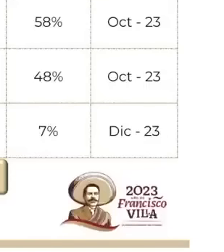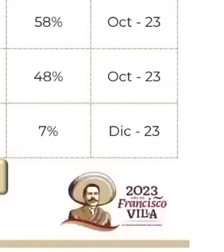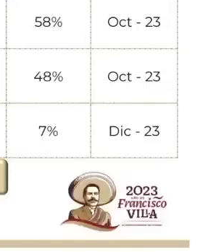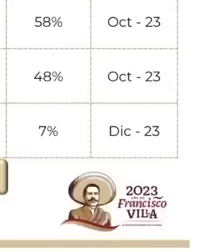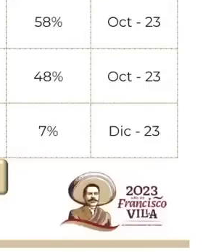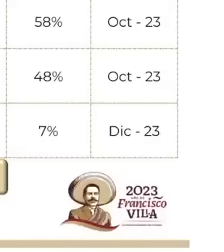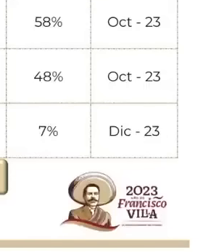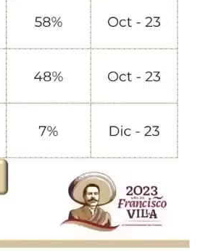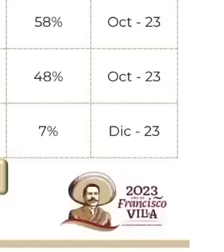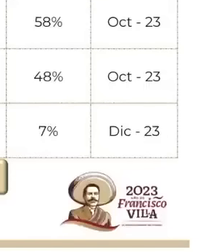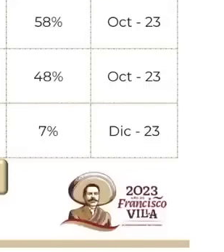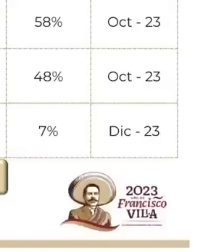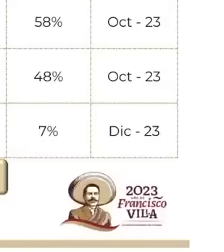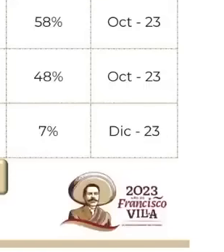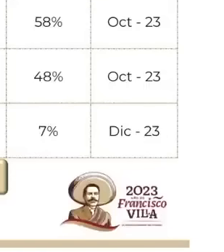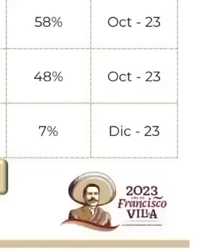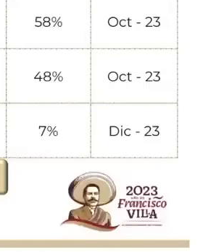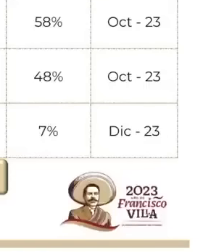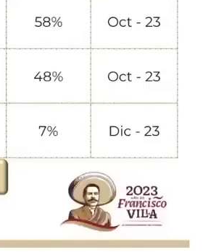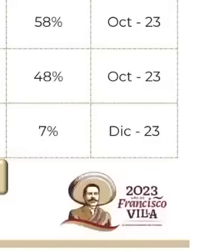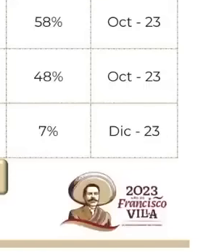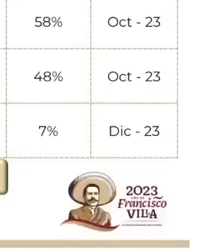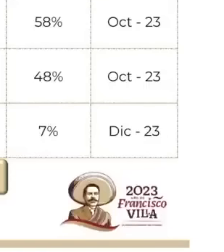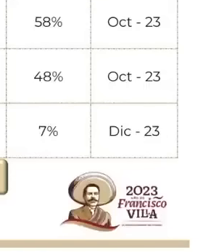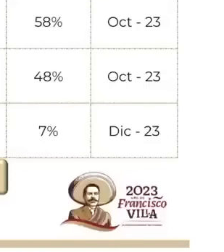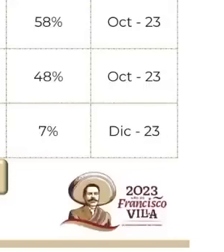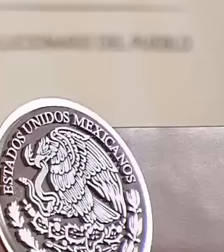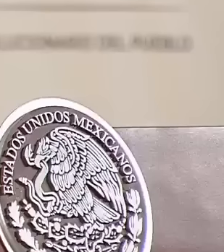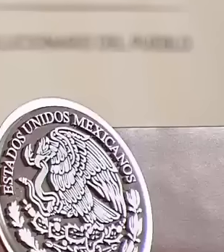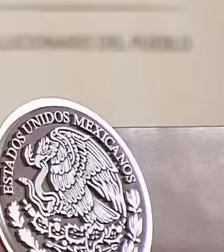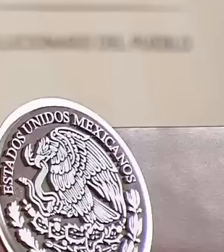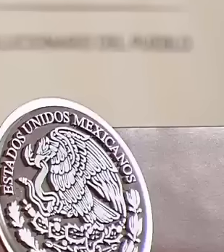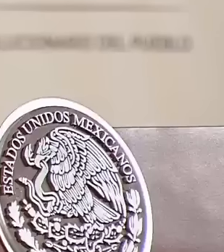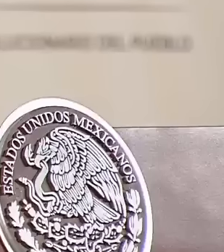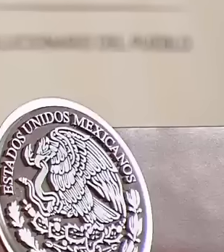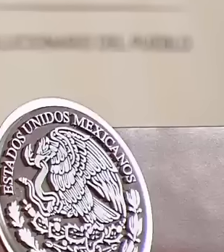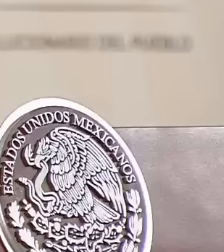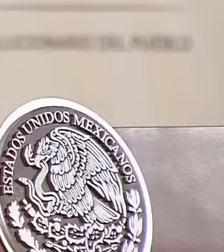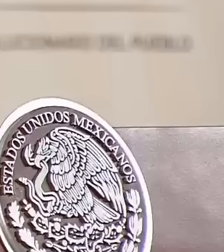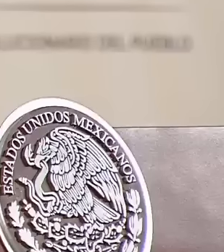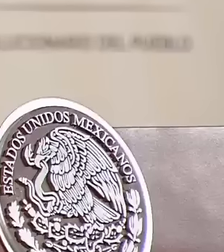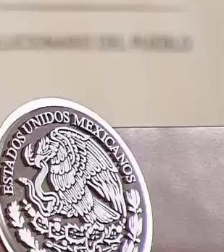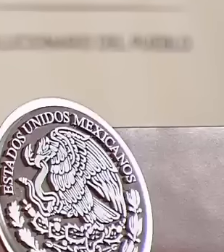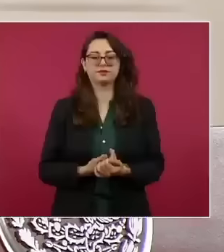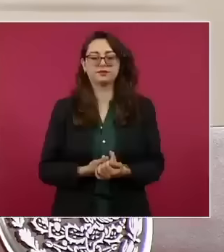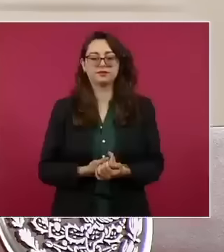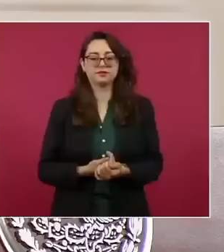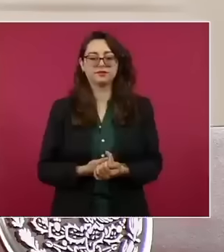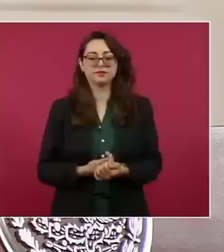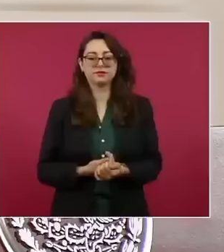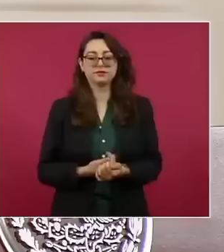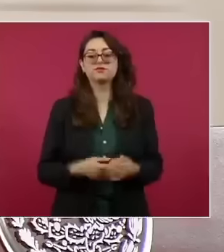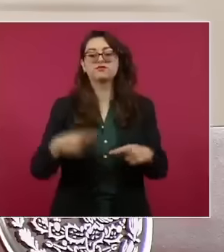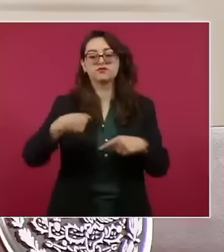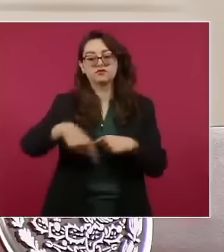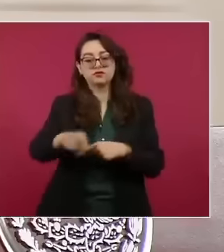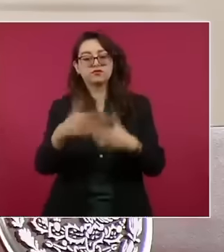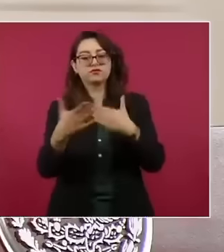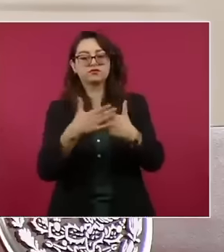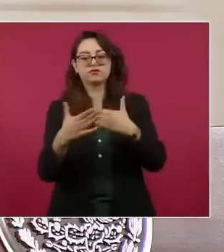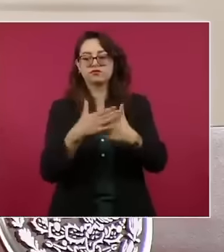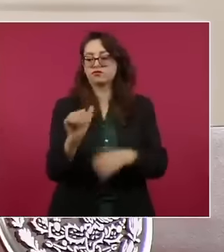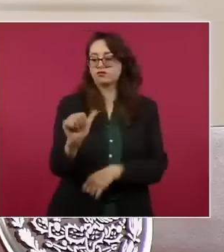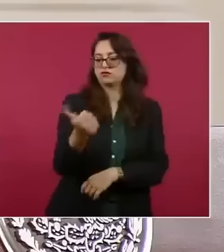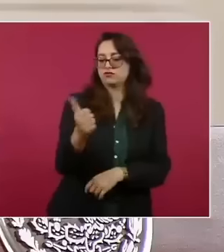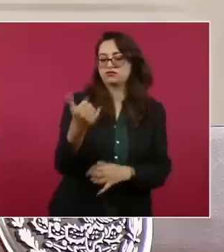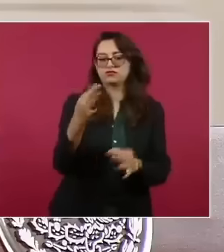Tendríamos este proyecto listo y adelantaríamos aquí, presidente, hacia finales de agosto estaríamos concluyéndolo. De igual forma,